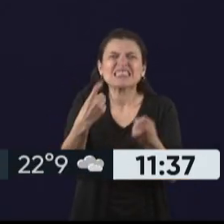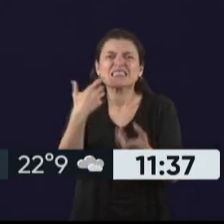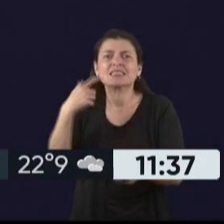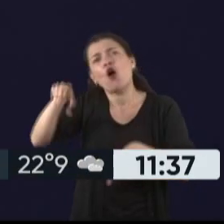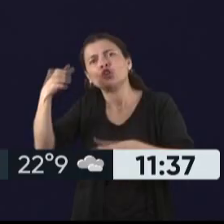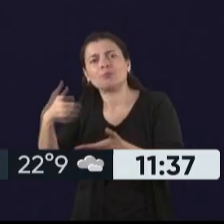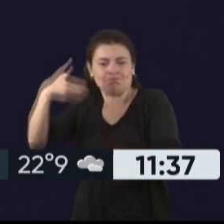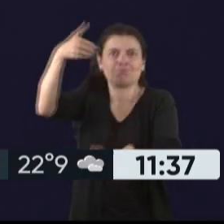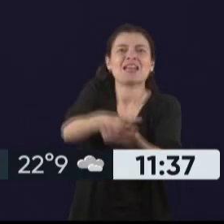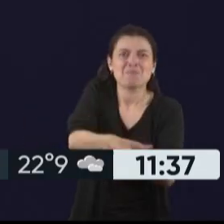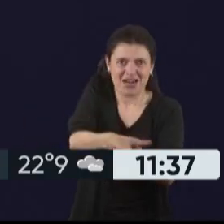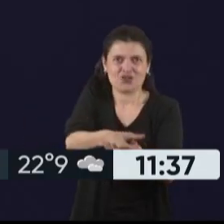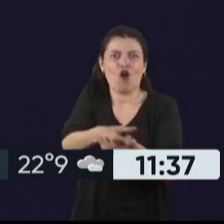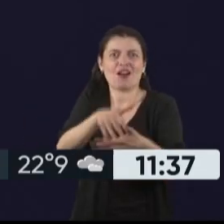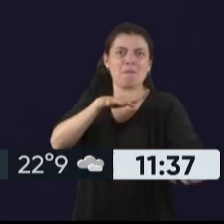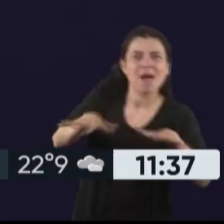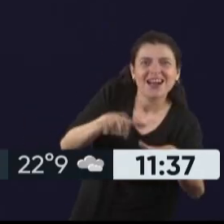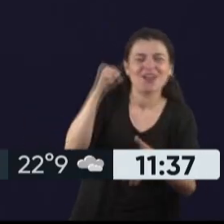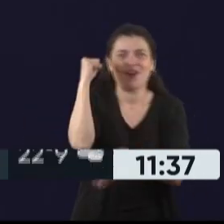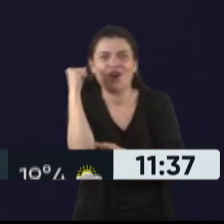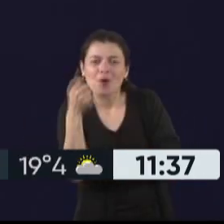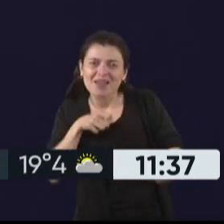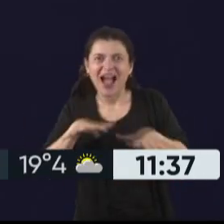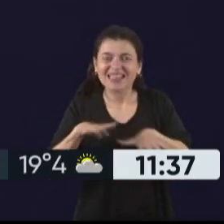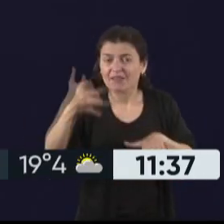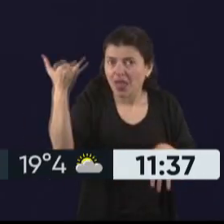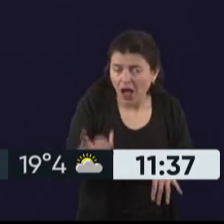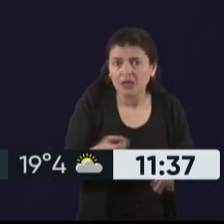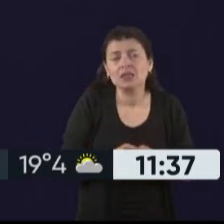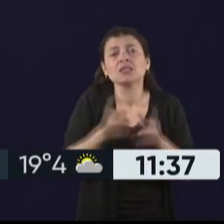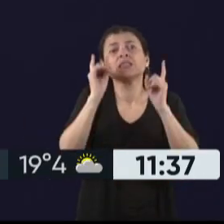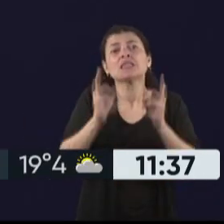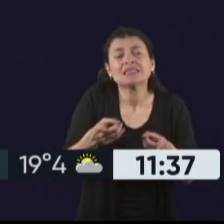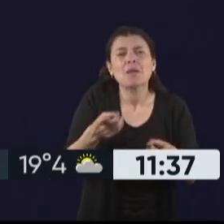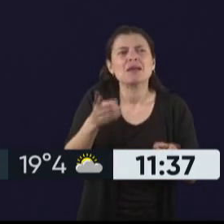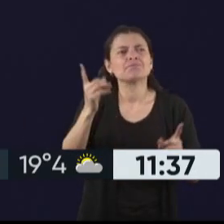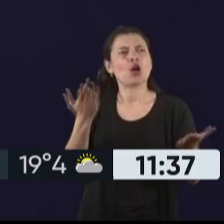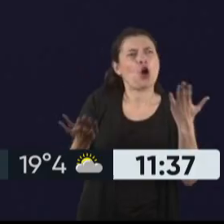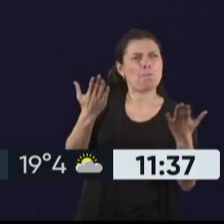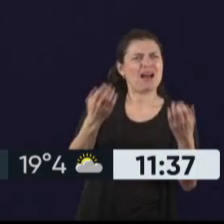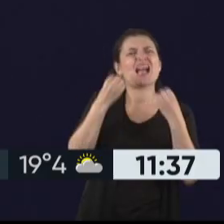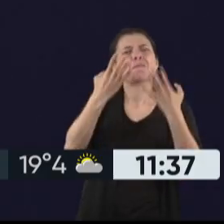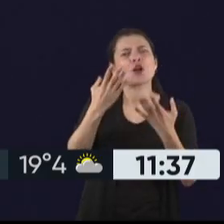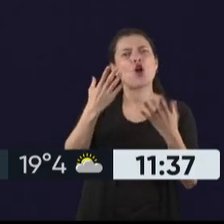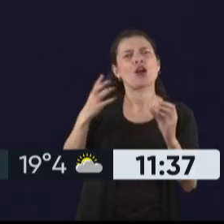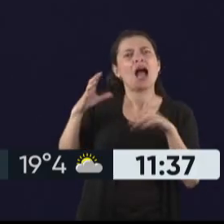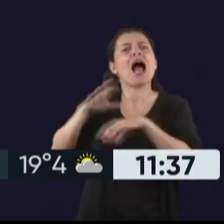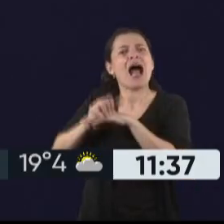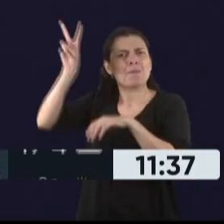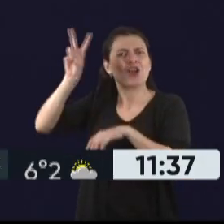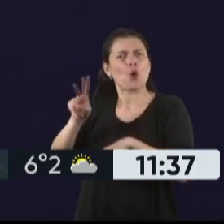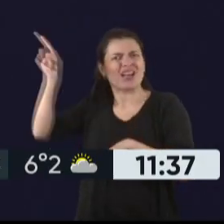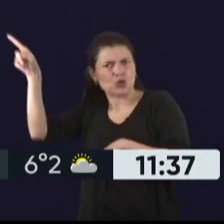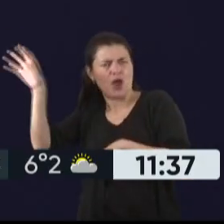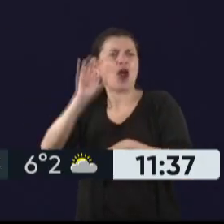puede pensar que ser amigo de Maduro es mejor que estar alineado con Estados Unidos e Israel. Digo, más allá de que es una obviedad, tal